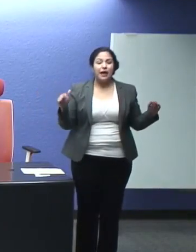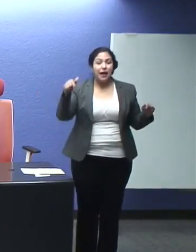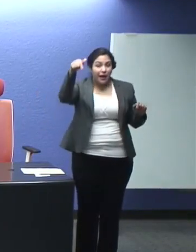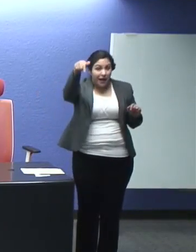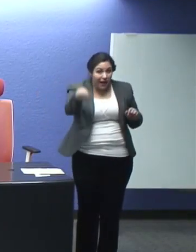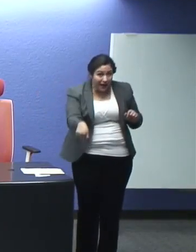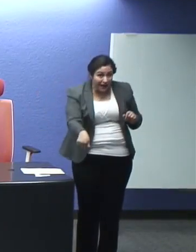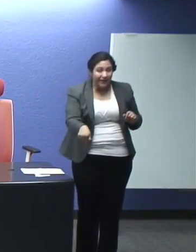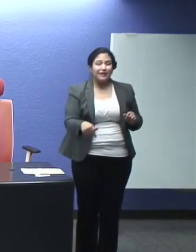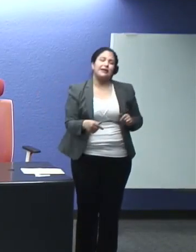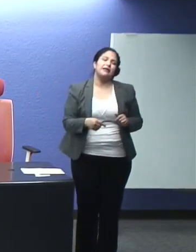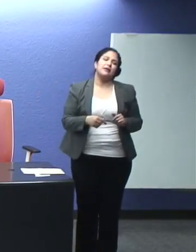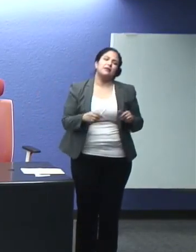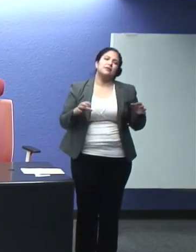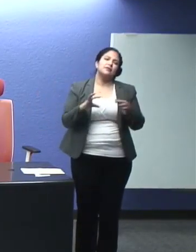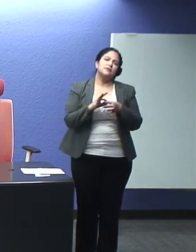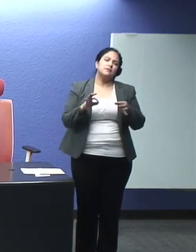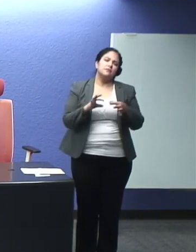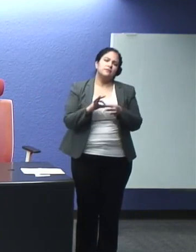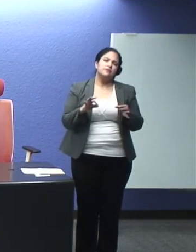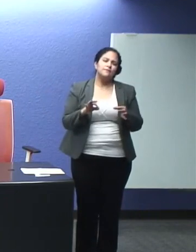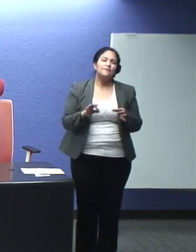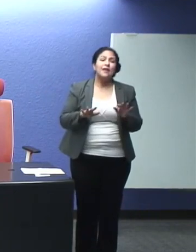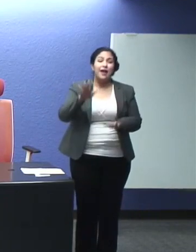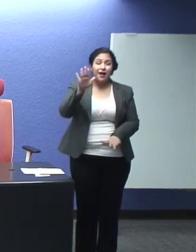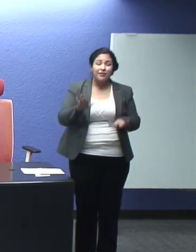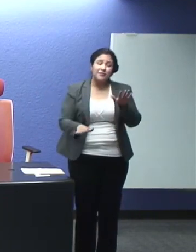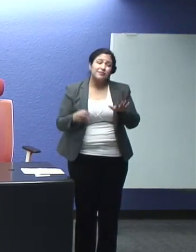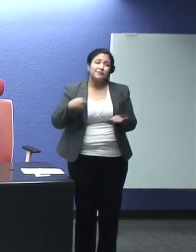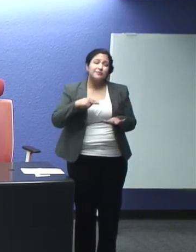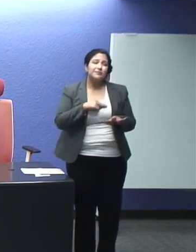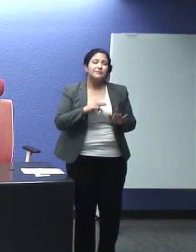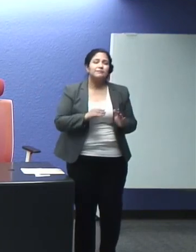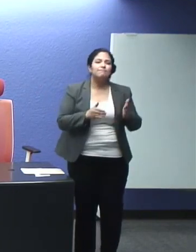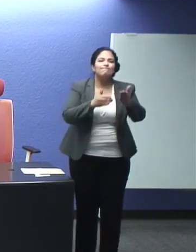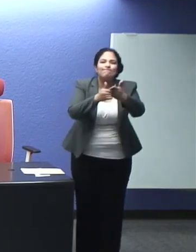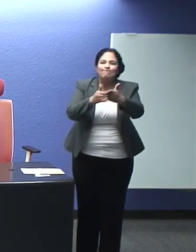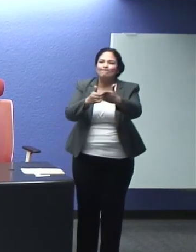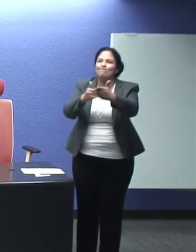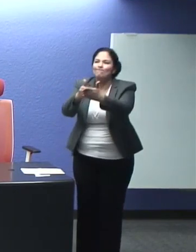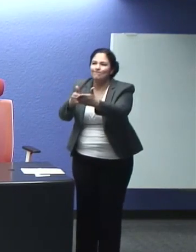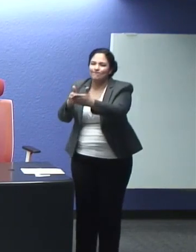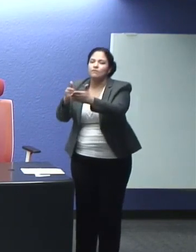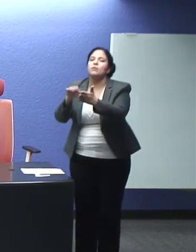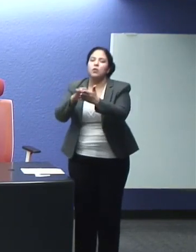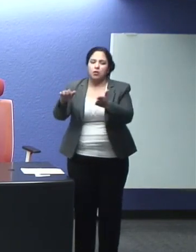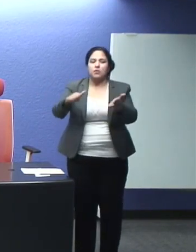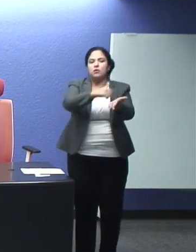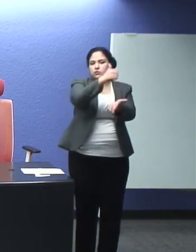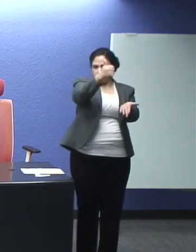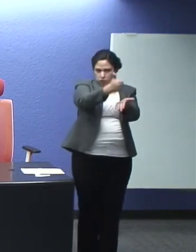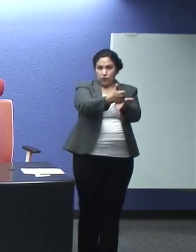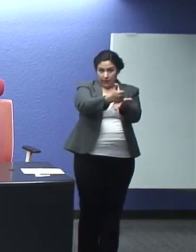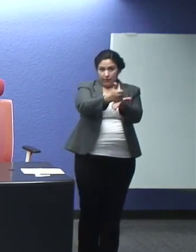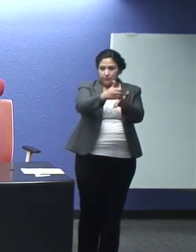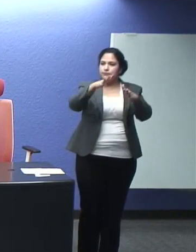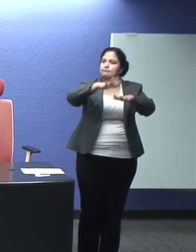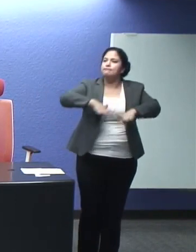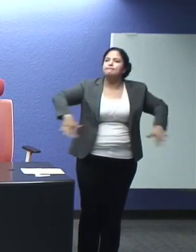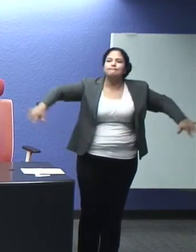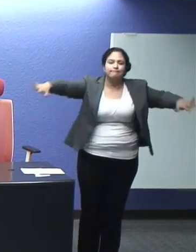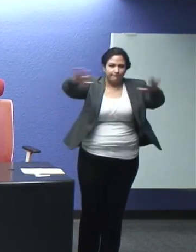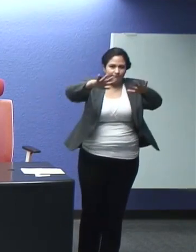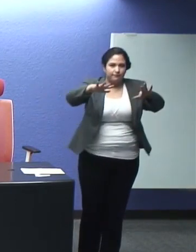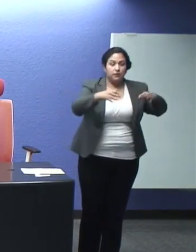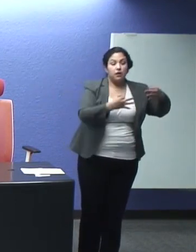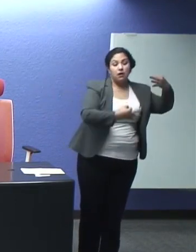con el que generalmente nos podemos encontrar es que casi todo lo urbano, toda la cuestión urbana,